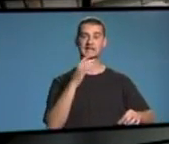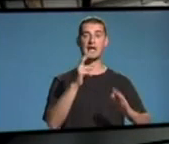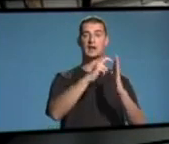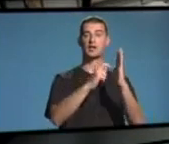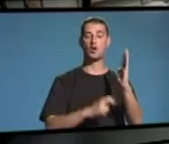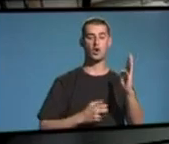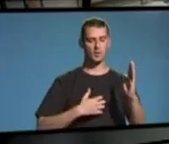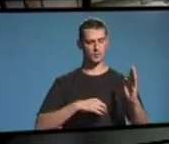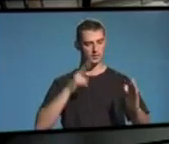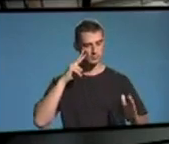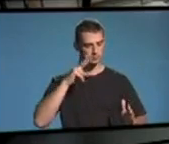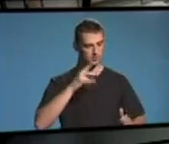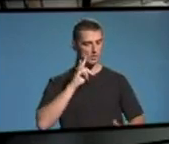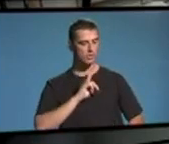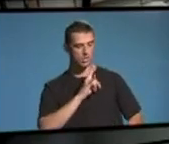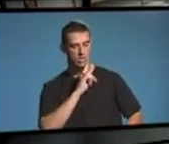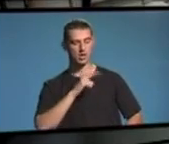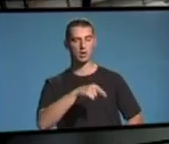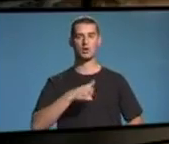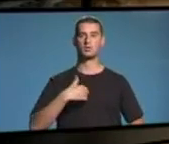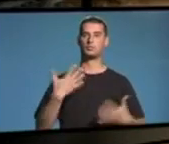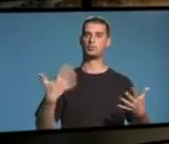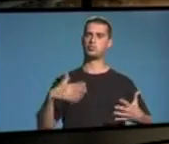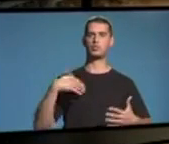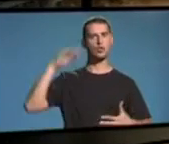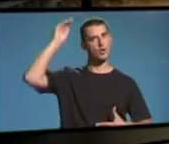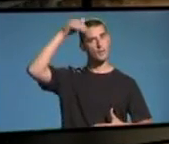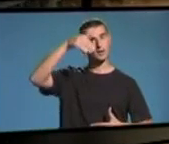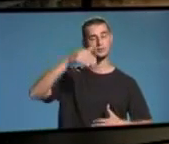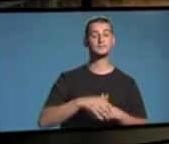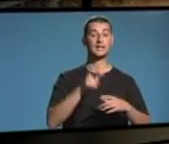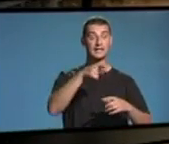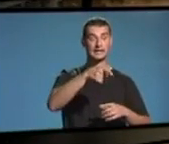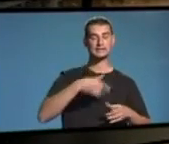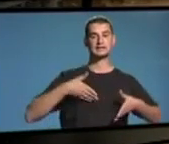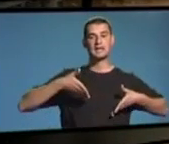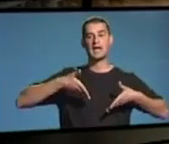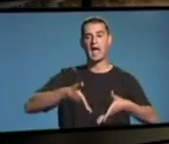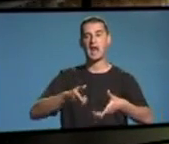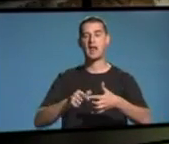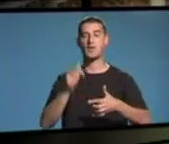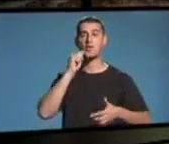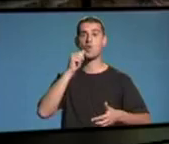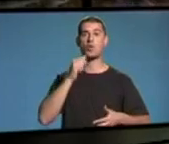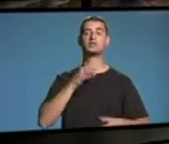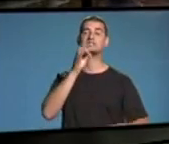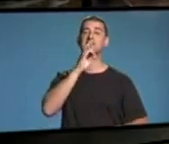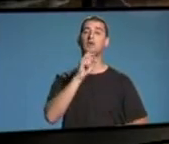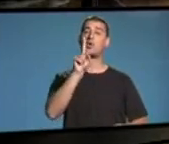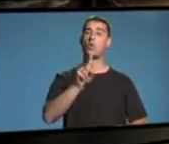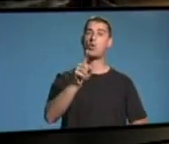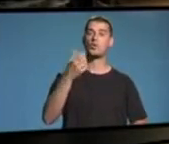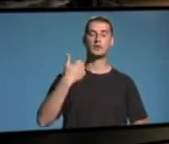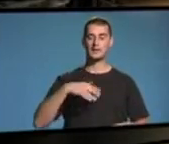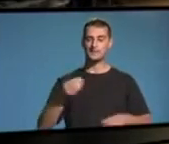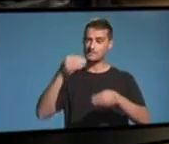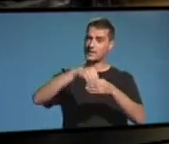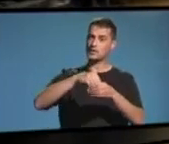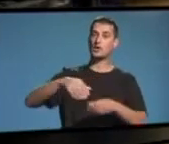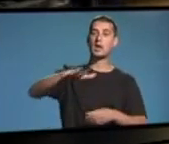asistiu en directo o desfile a gala que foi gravada por técnicos e alumnos da Fundación TIC está cadando unha ampla difusión